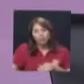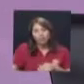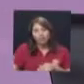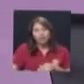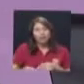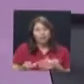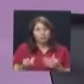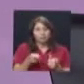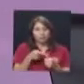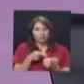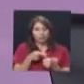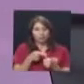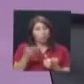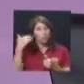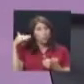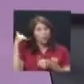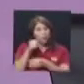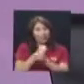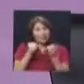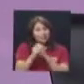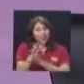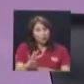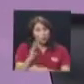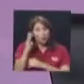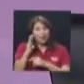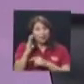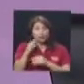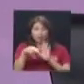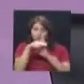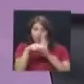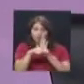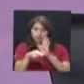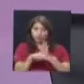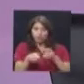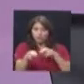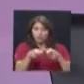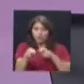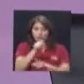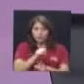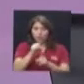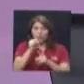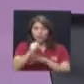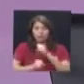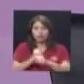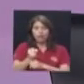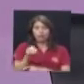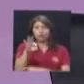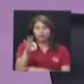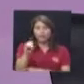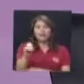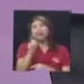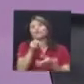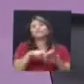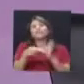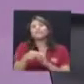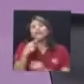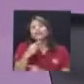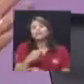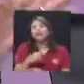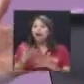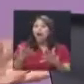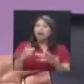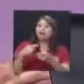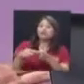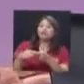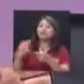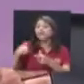cuando la sala constitucional regula esta situación en los 90 no se trataba de decir pongamos el requisito a los hombres de